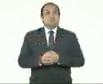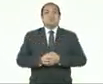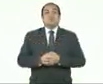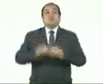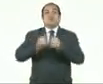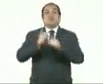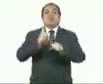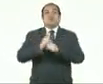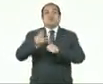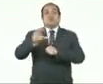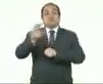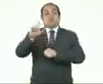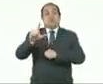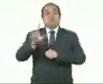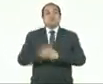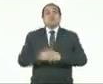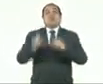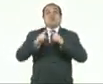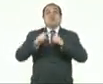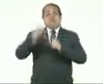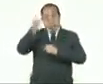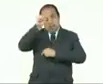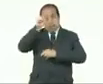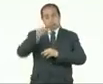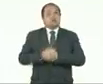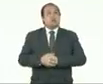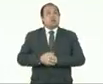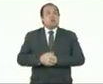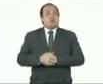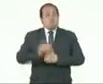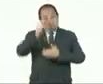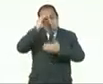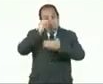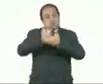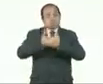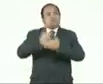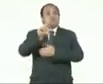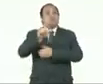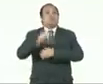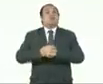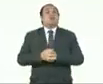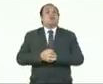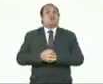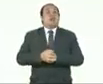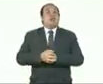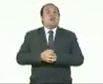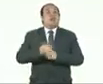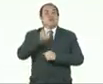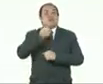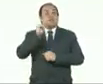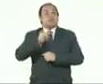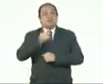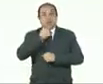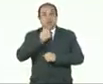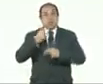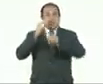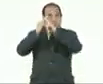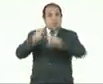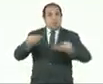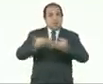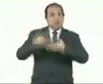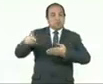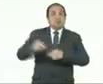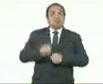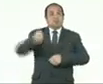sociedad civil y la Iglesia Católica, muy especialmente a todas las niñas y niños que nos honran con su presencia. Saludamos